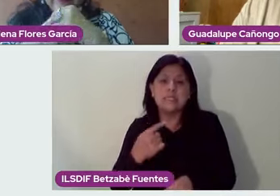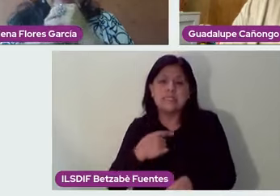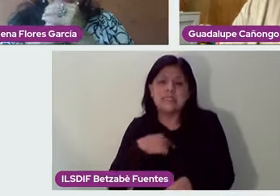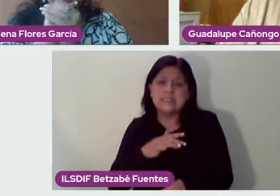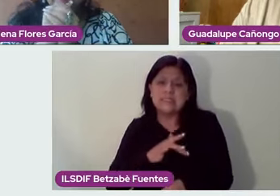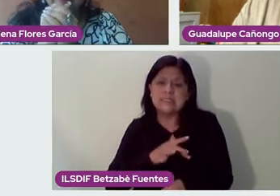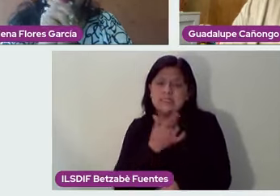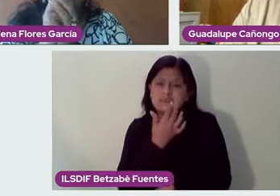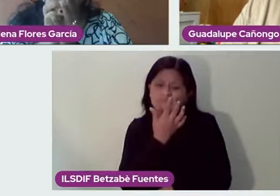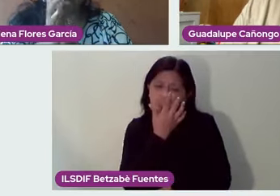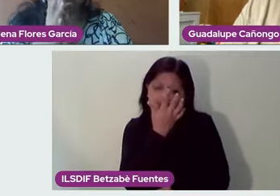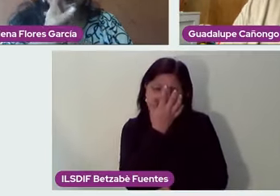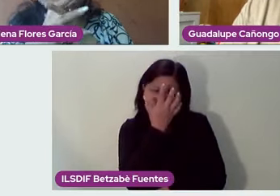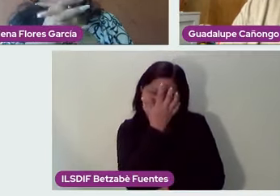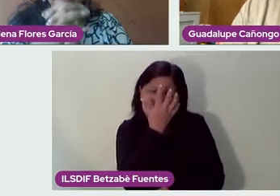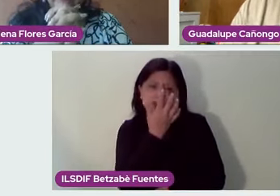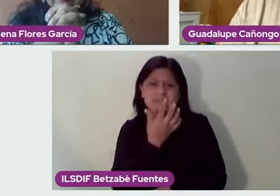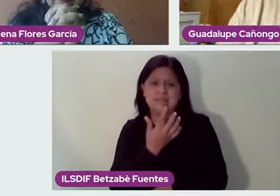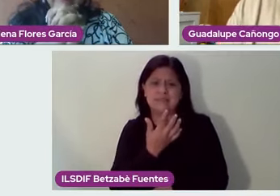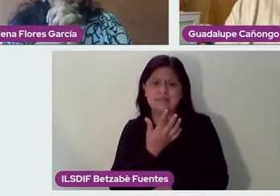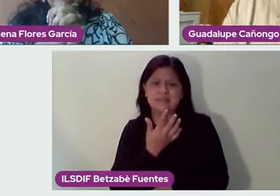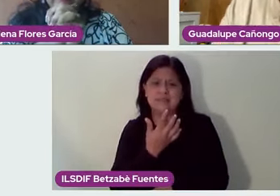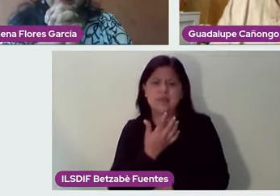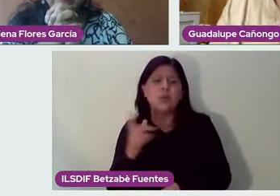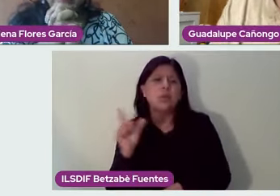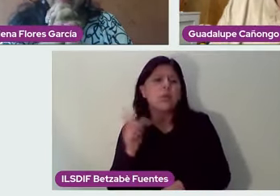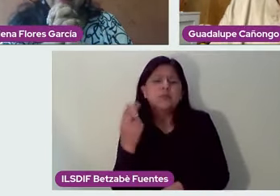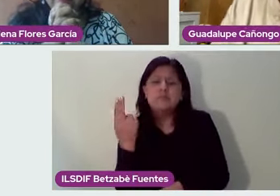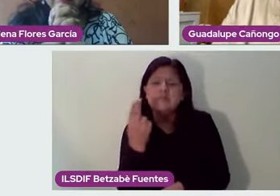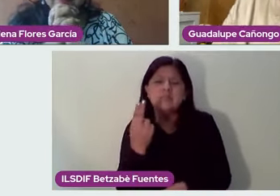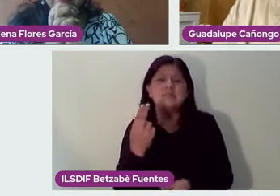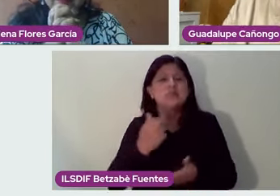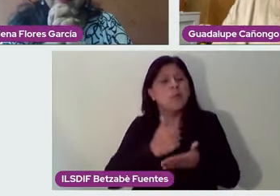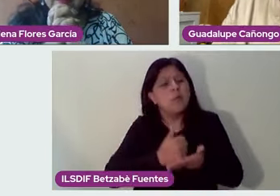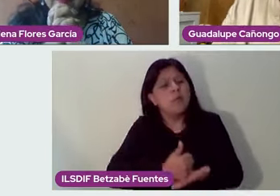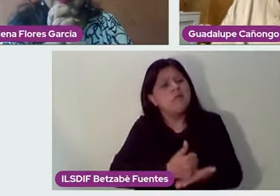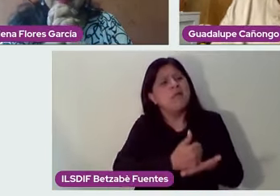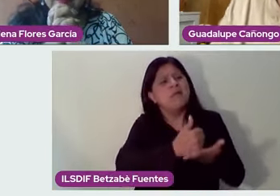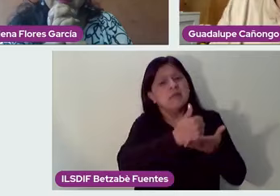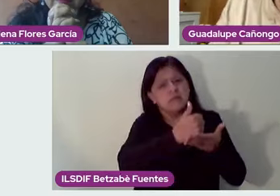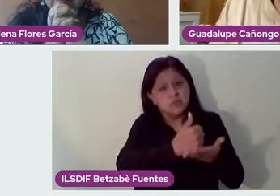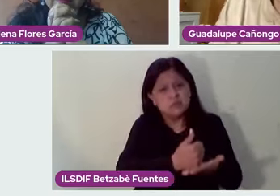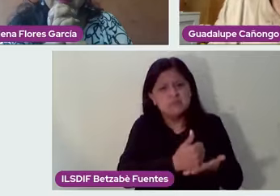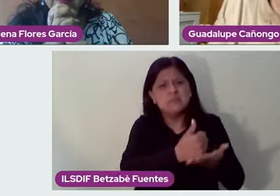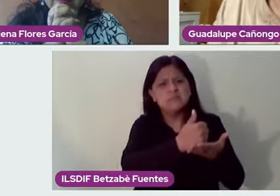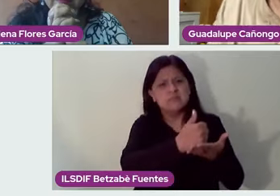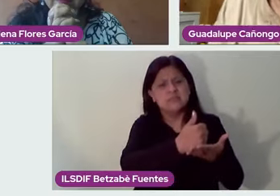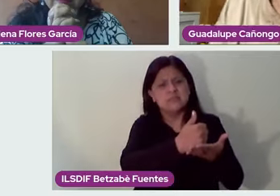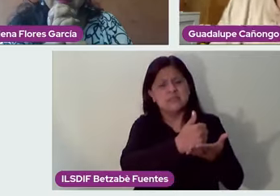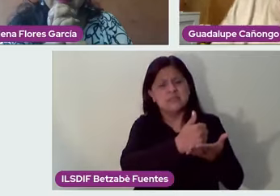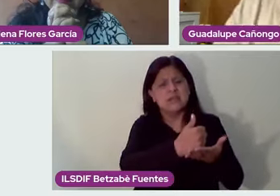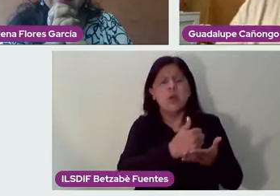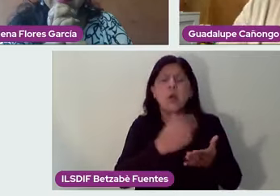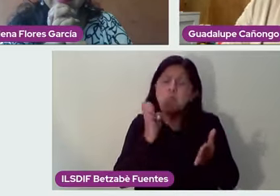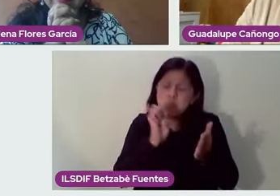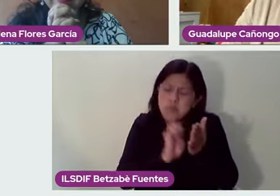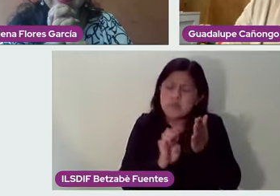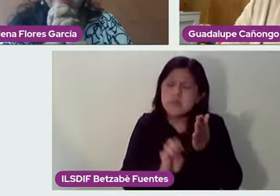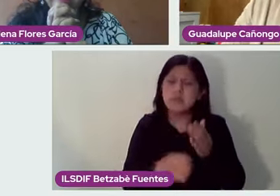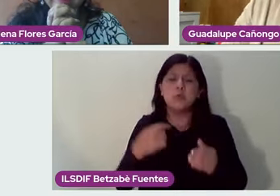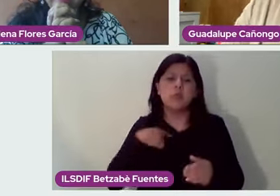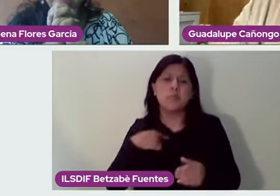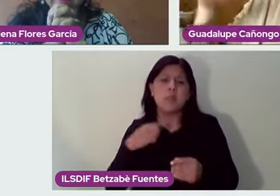pena, híjole. Y entonces a lo mejor me acerco directamente y digo, oigan, ¿me puede ayudar? Vengo a sacar cita. Ay,